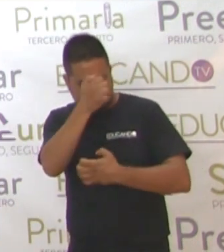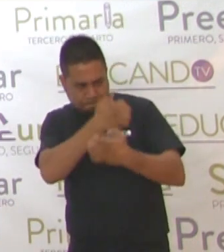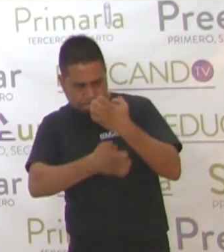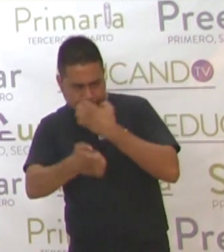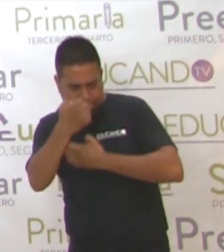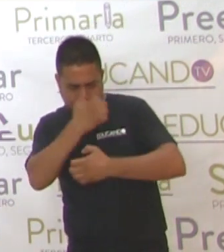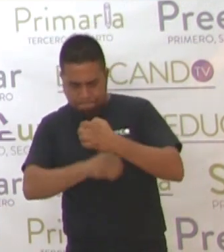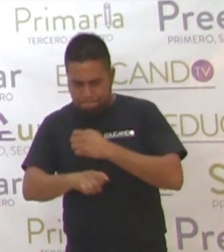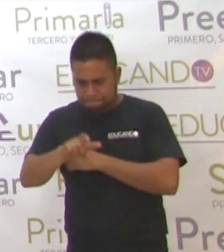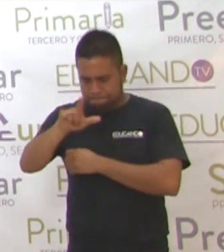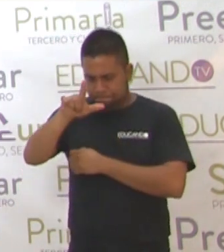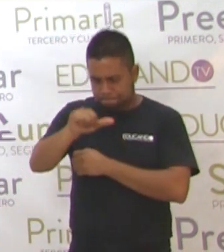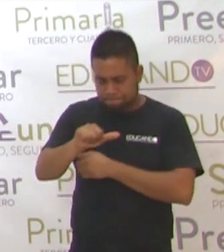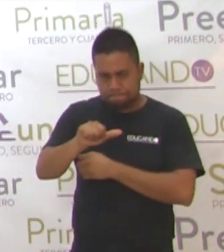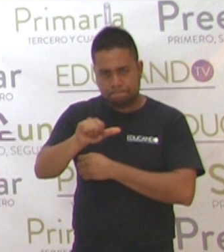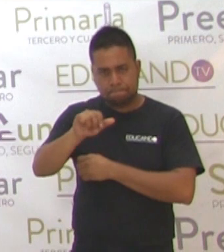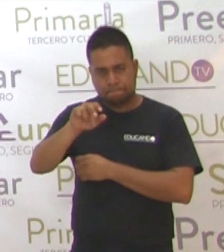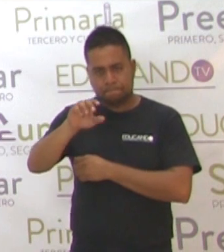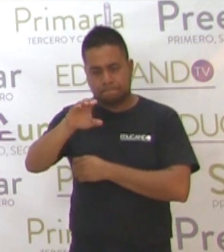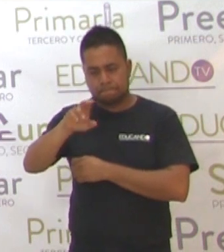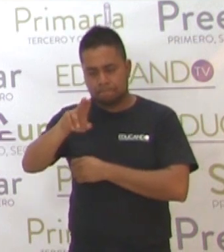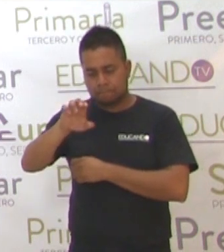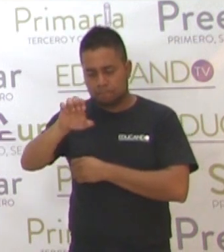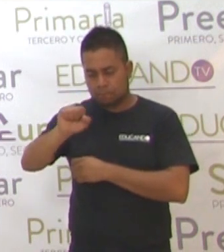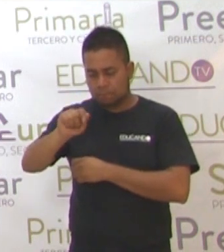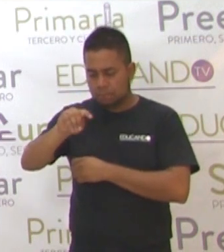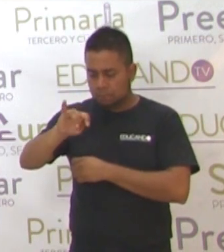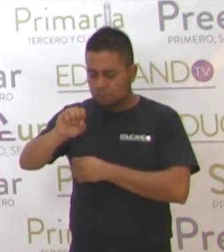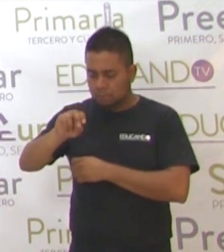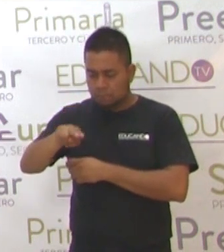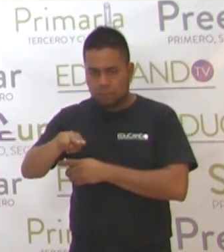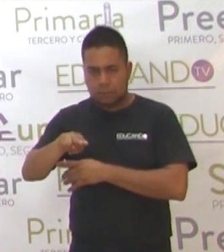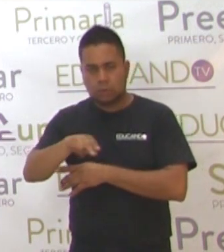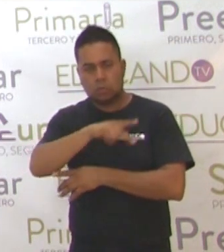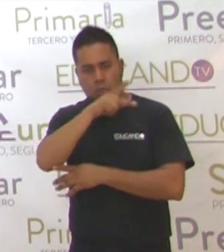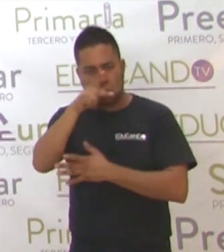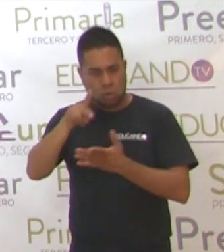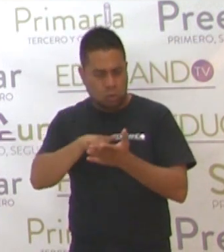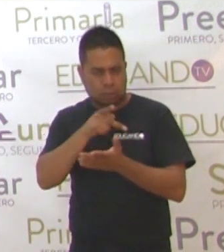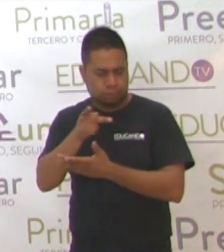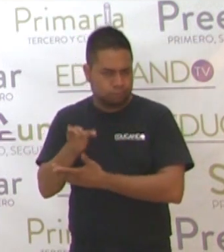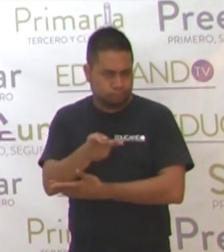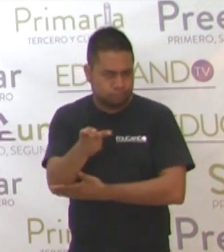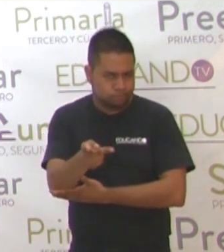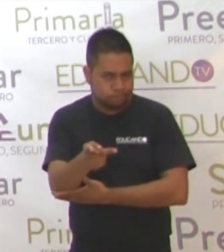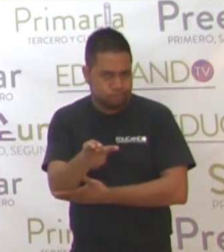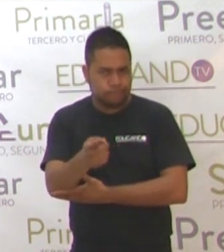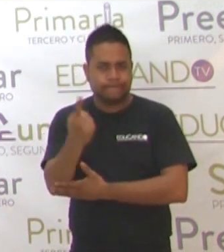bien pronombre interrogativo nuevamente qué